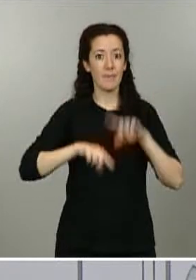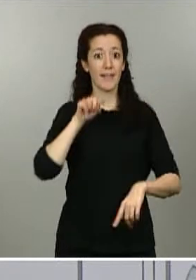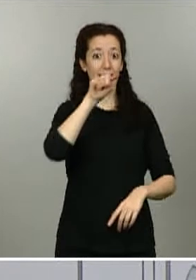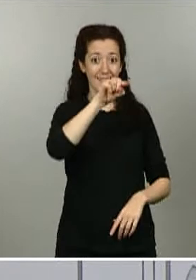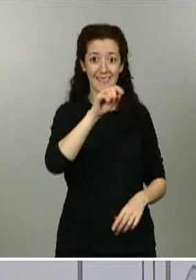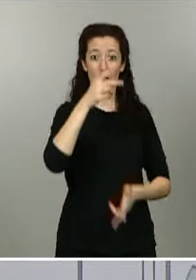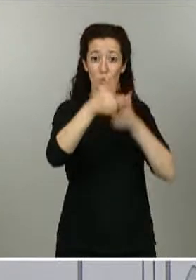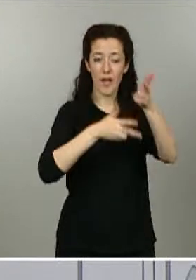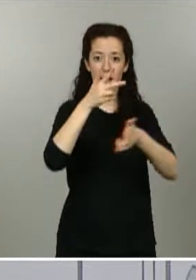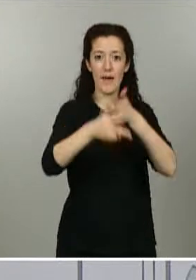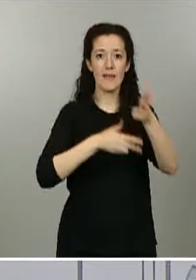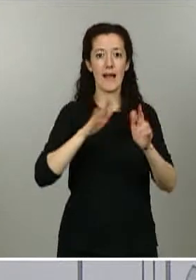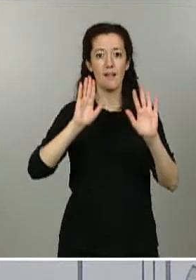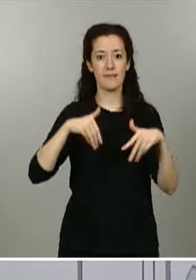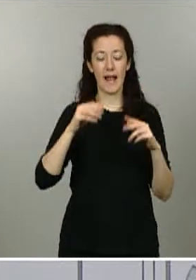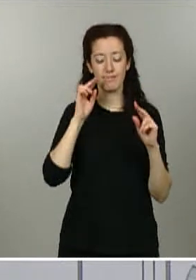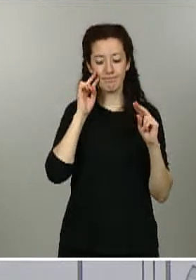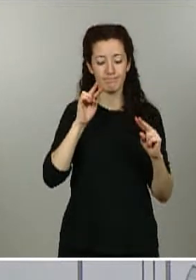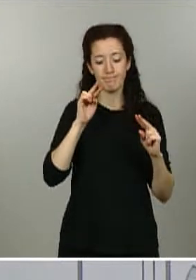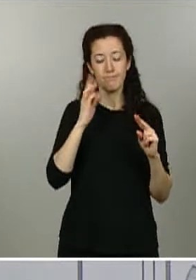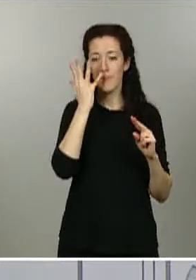de lo que se propone para la fase 1,